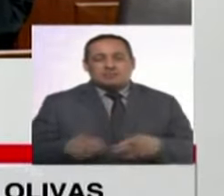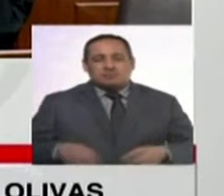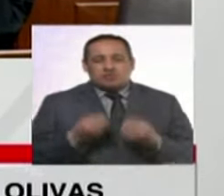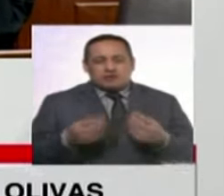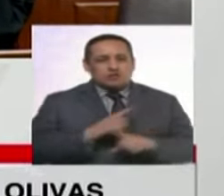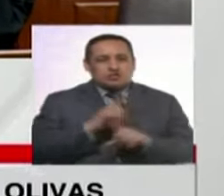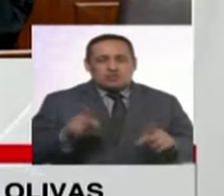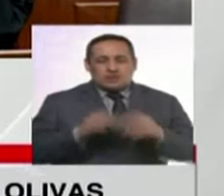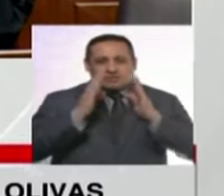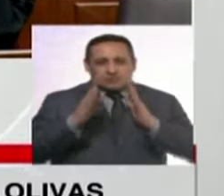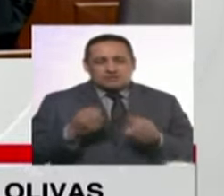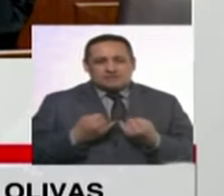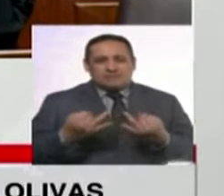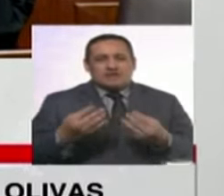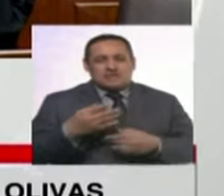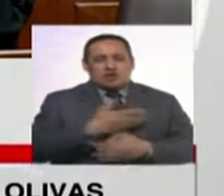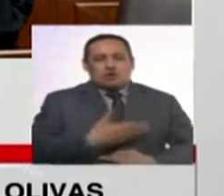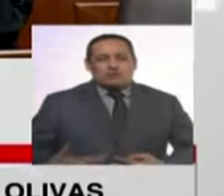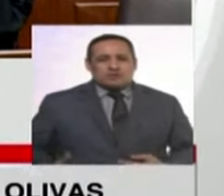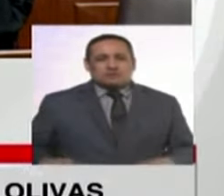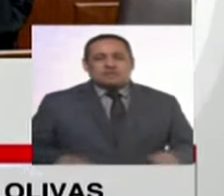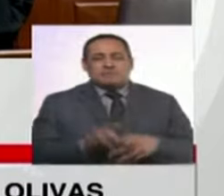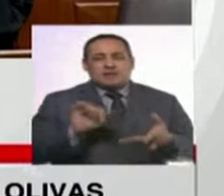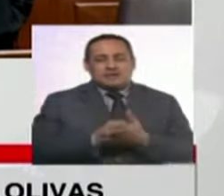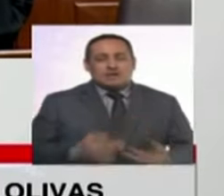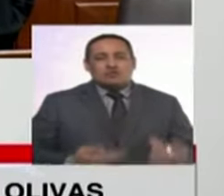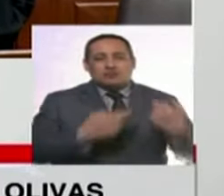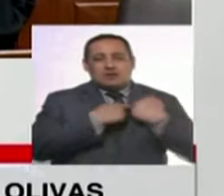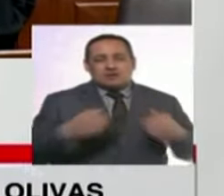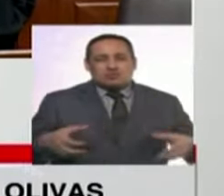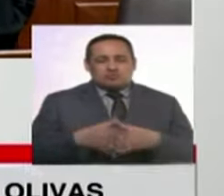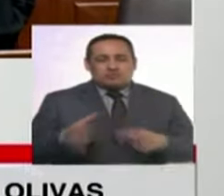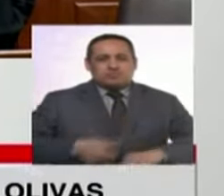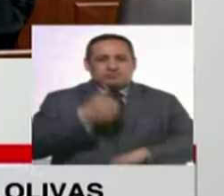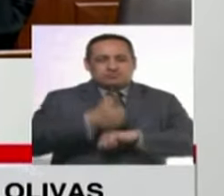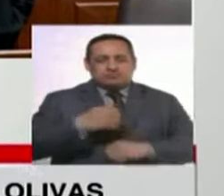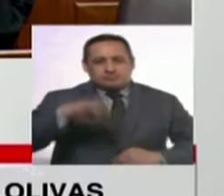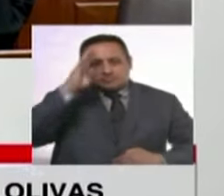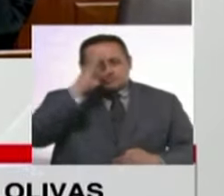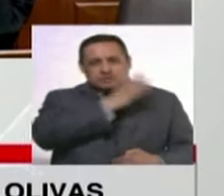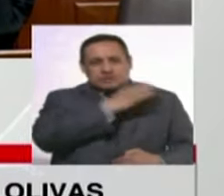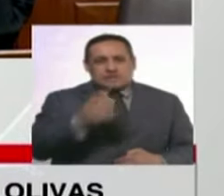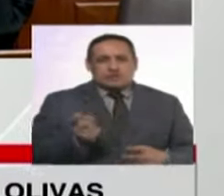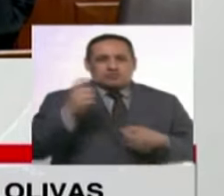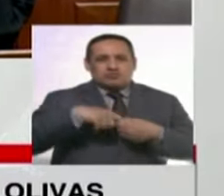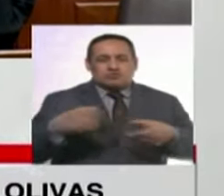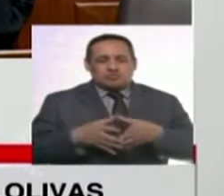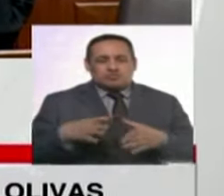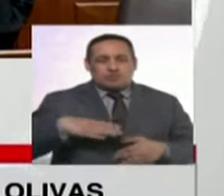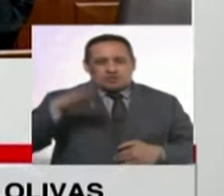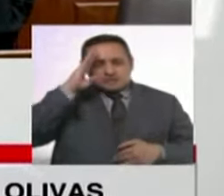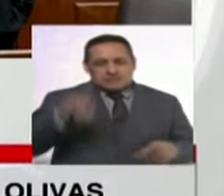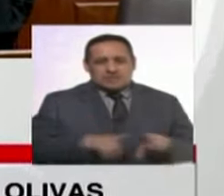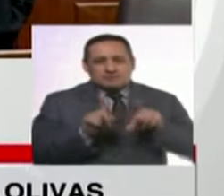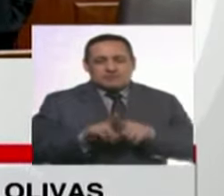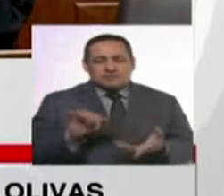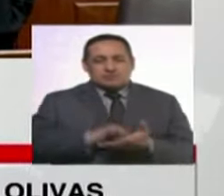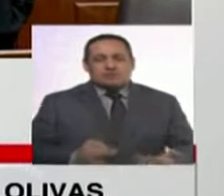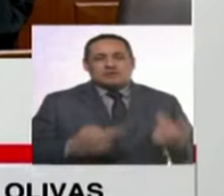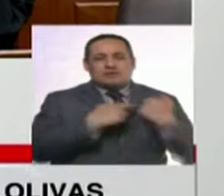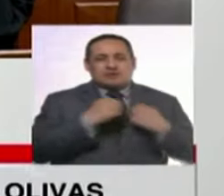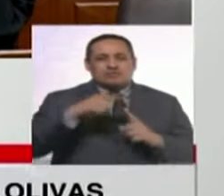se ha entendido en los últimos gobiernos que los cargos de los comandantes generales incluido ahora el de la Policía Nacional son cargos